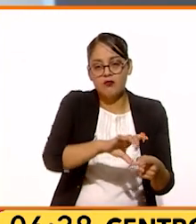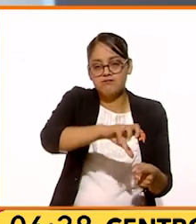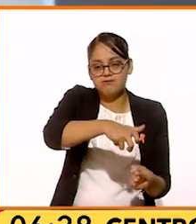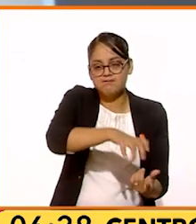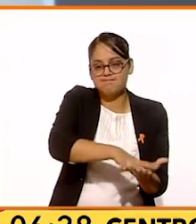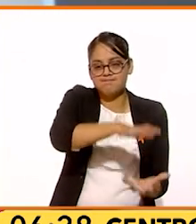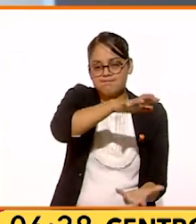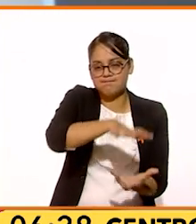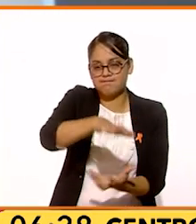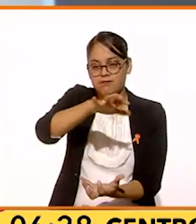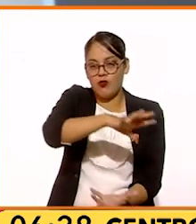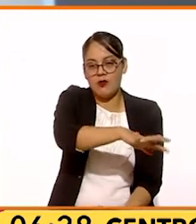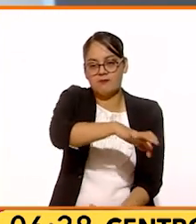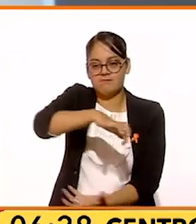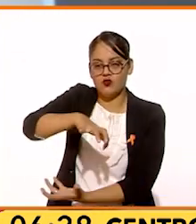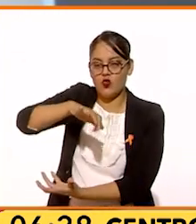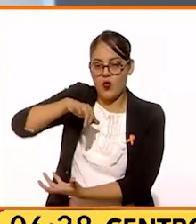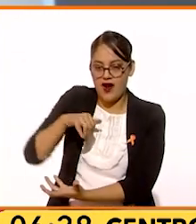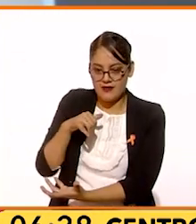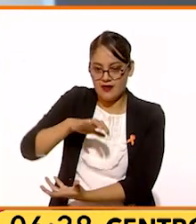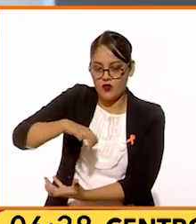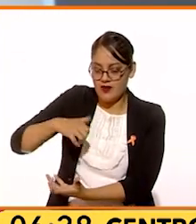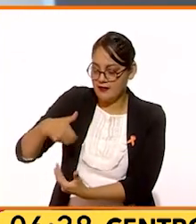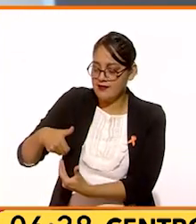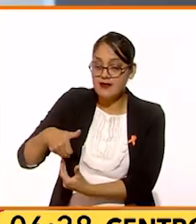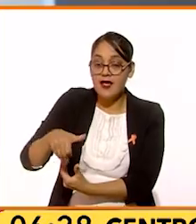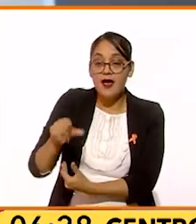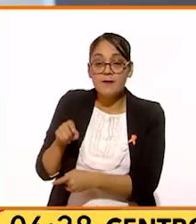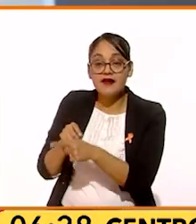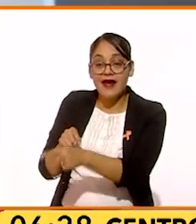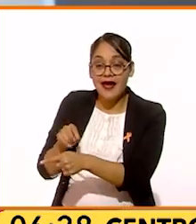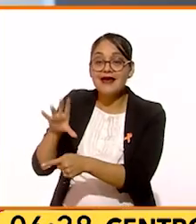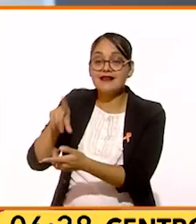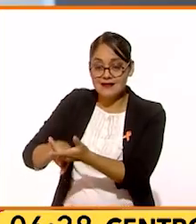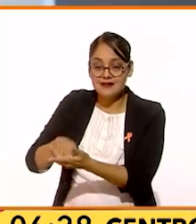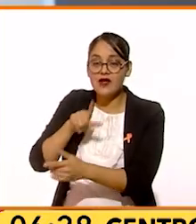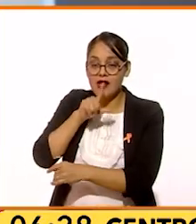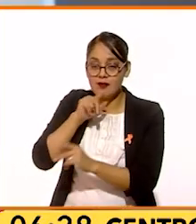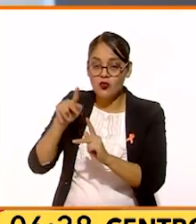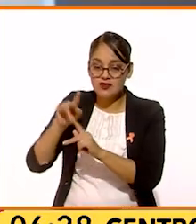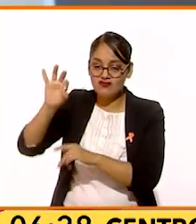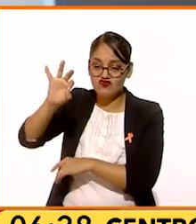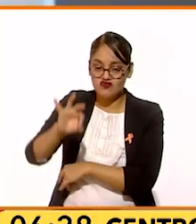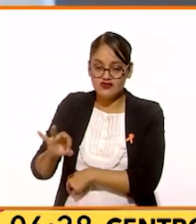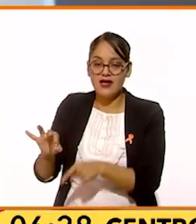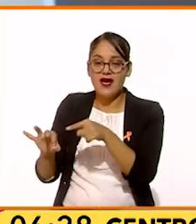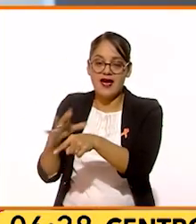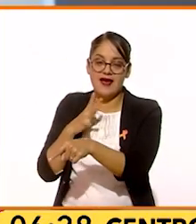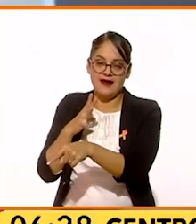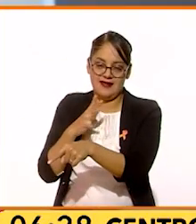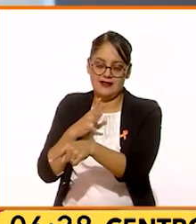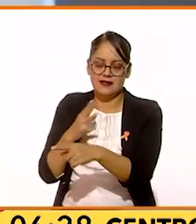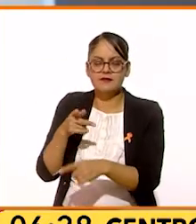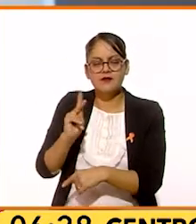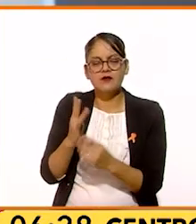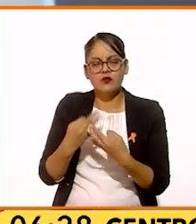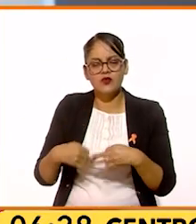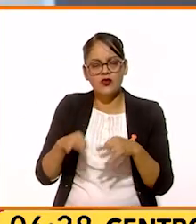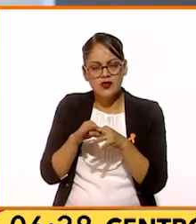son escenarios propicios para la proliferación de mosquitos. Aquí es muy importante el que mantengamos